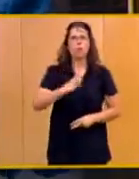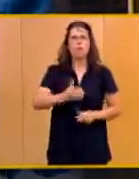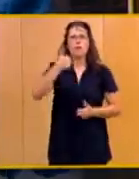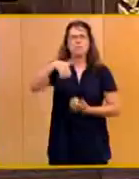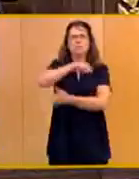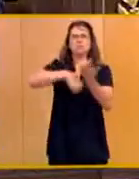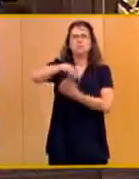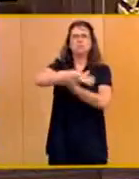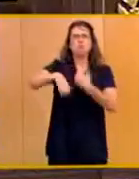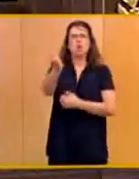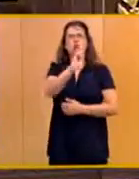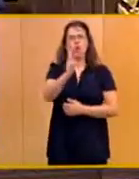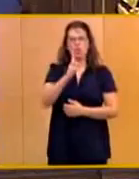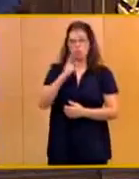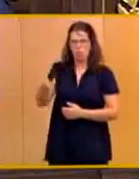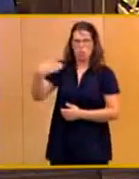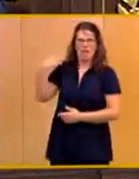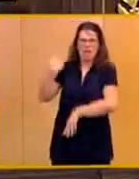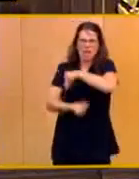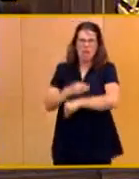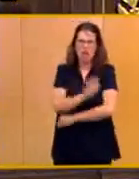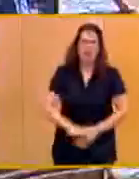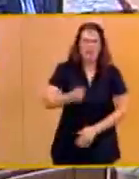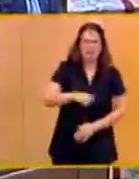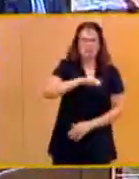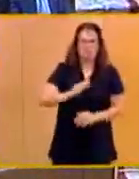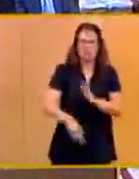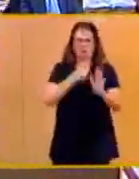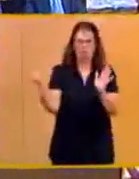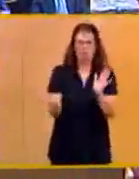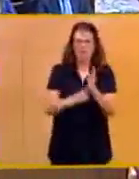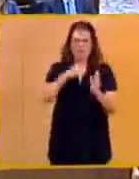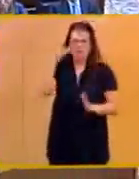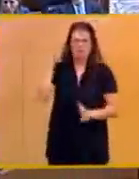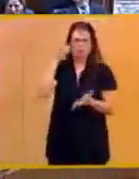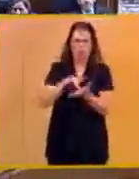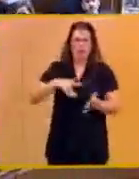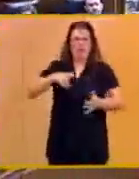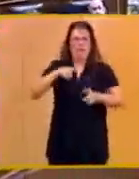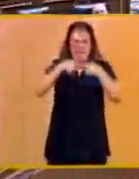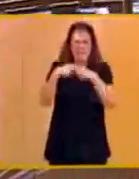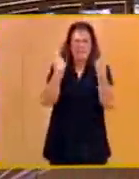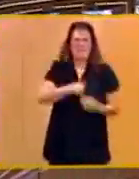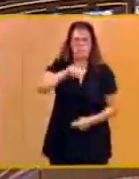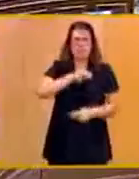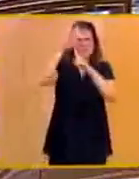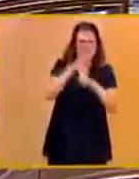el territorio nacional, con cuñas publicitarias diciendo que se rompía España y que discriminaba a los españoles el